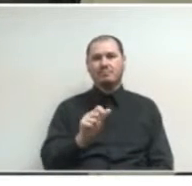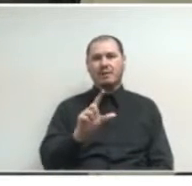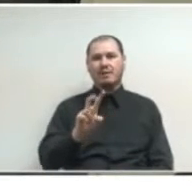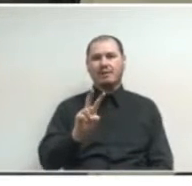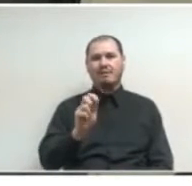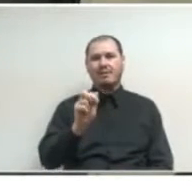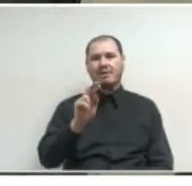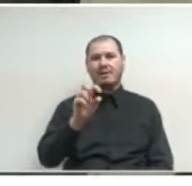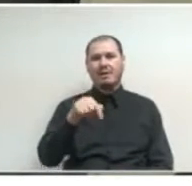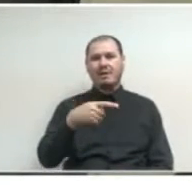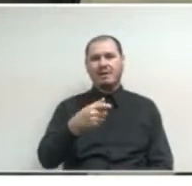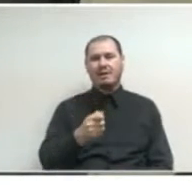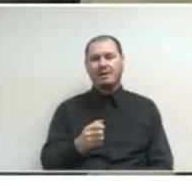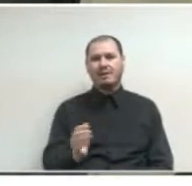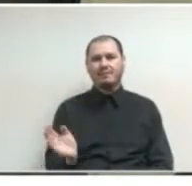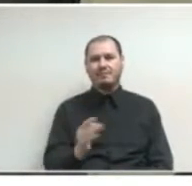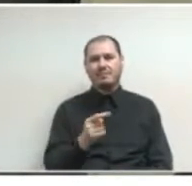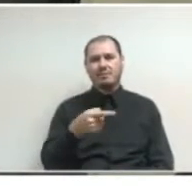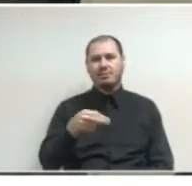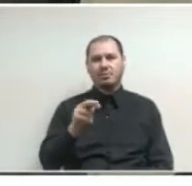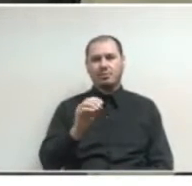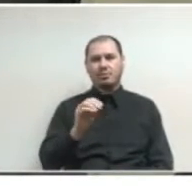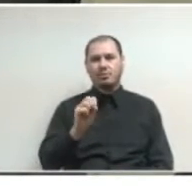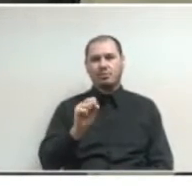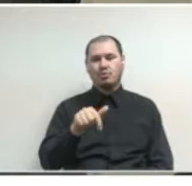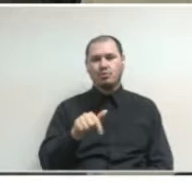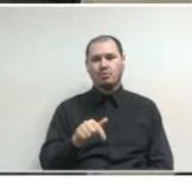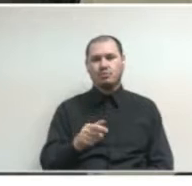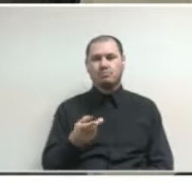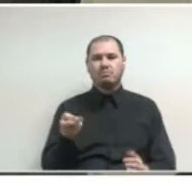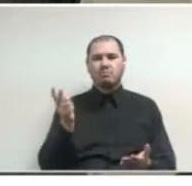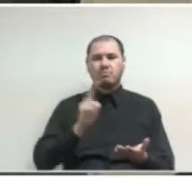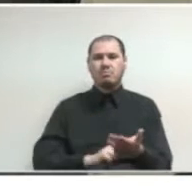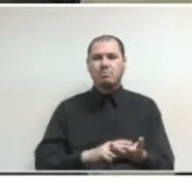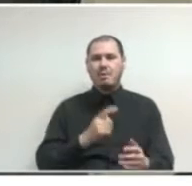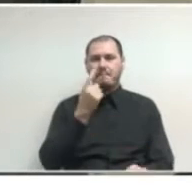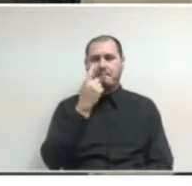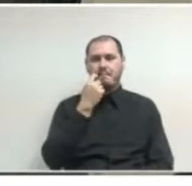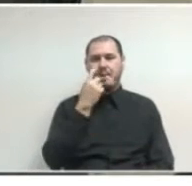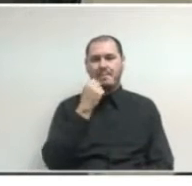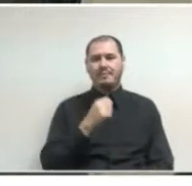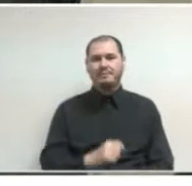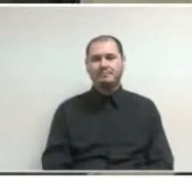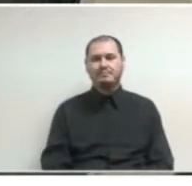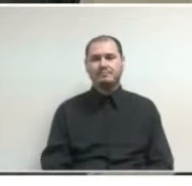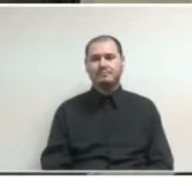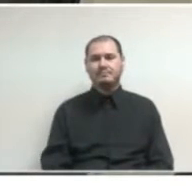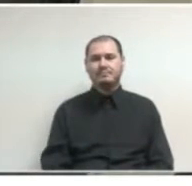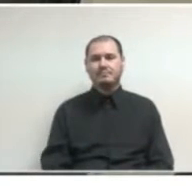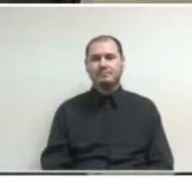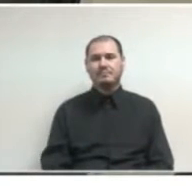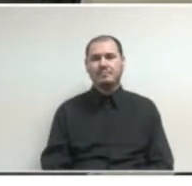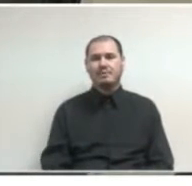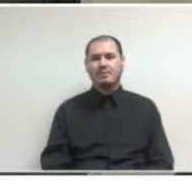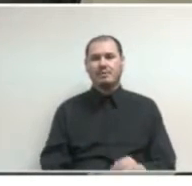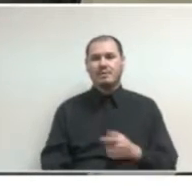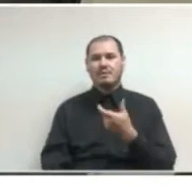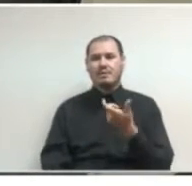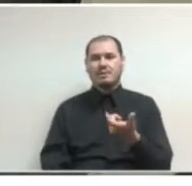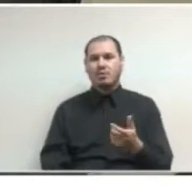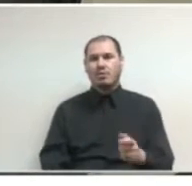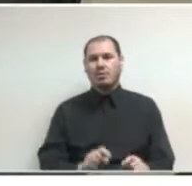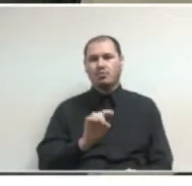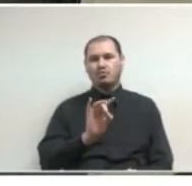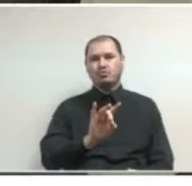tú, escribano público Bernardino Alvarenga, Jaeva, titular, registro notarial número 887, Paraguay, Peguaba.